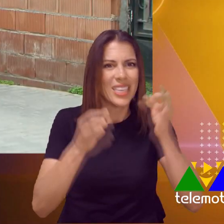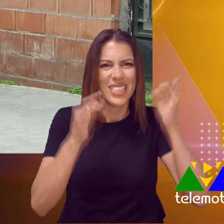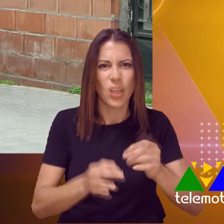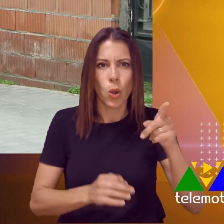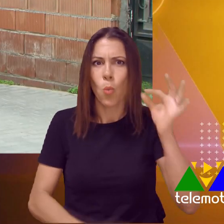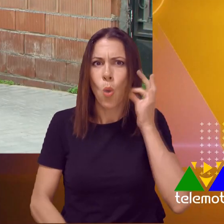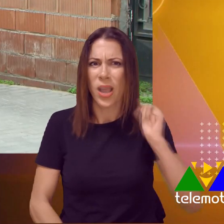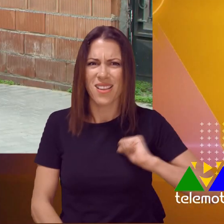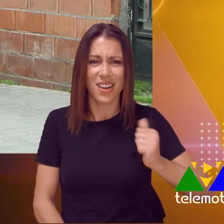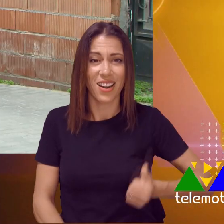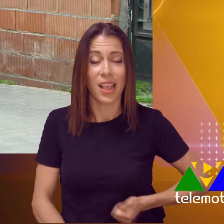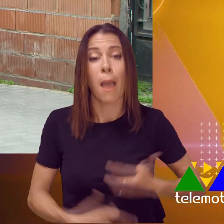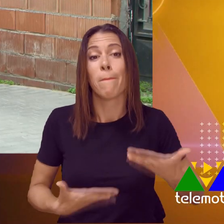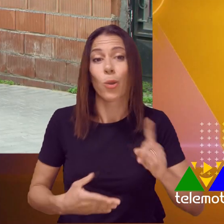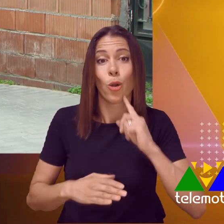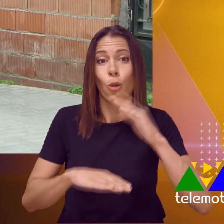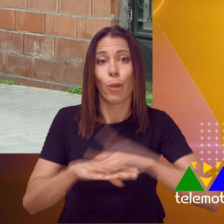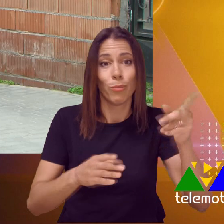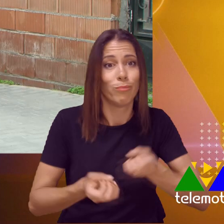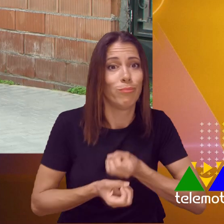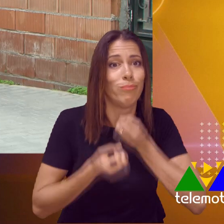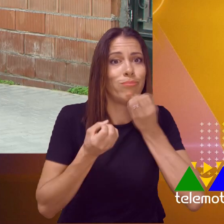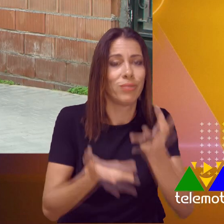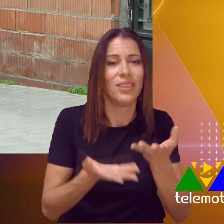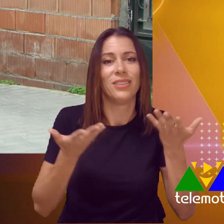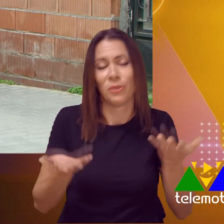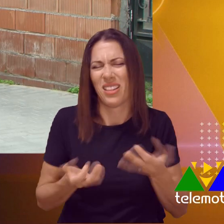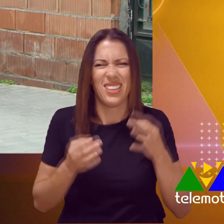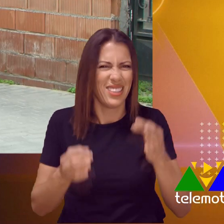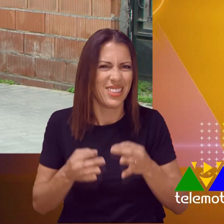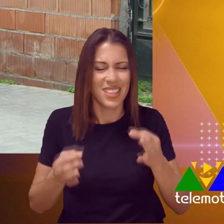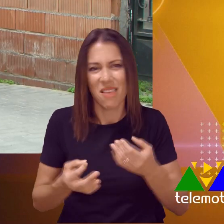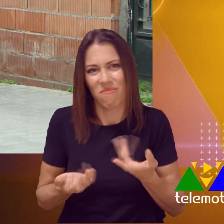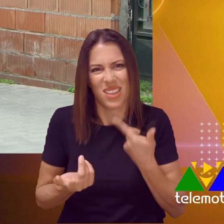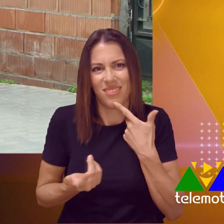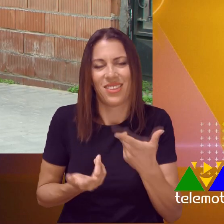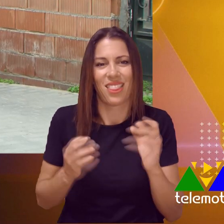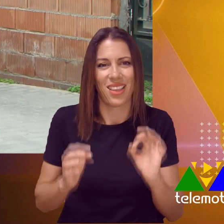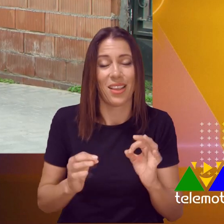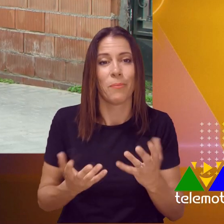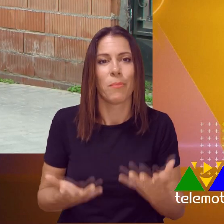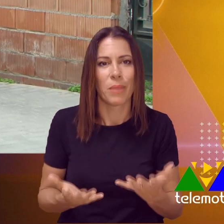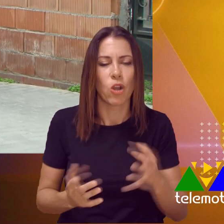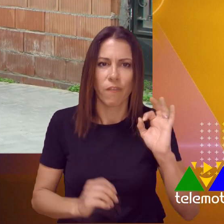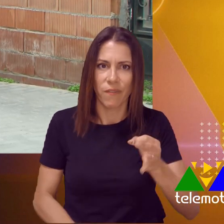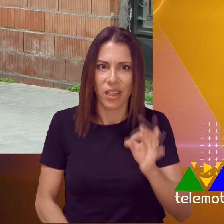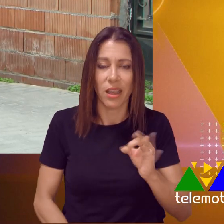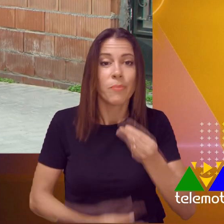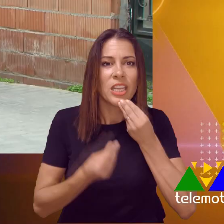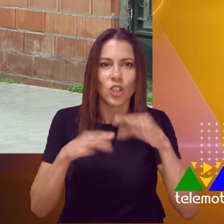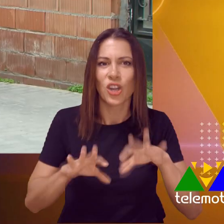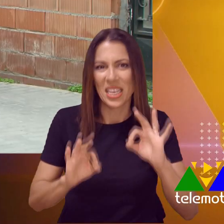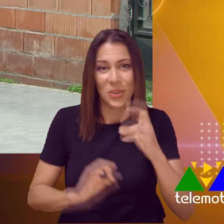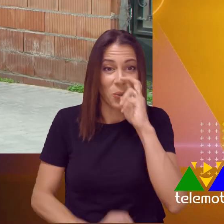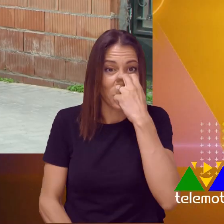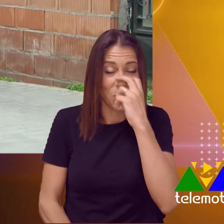cumplió, no. Siempre son historias con cierta moraleja, ¿no? Claro, cierta moraleja, pero es verdad que la historia es muy curiosa y